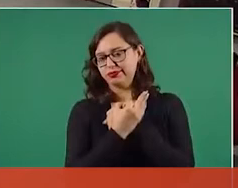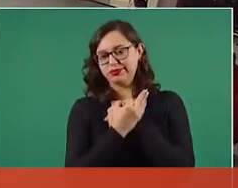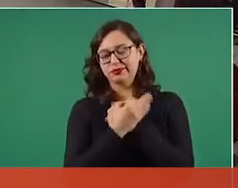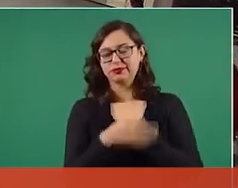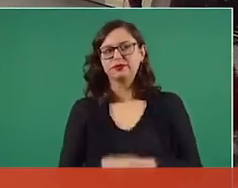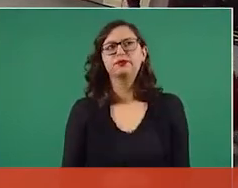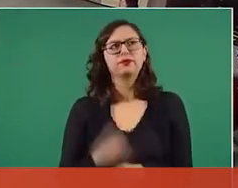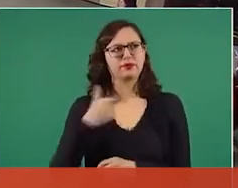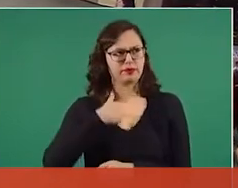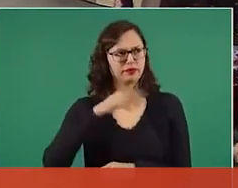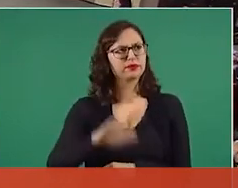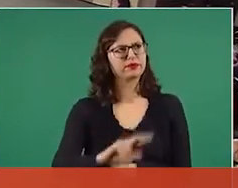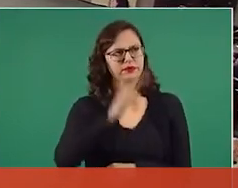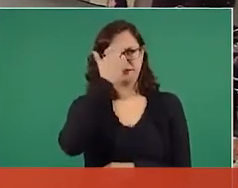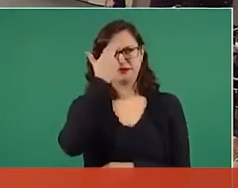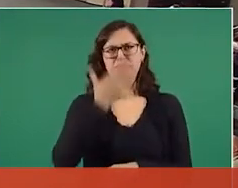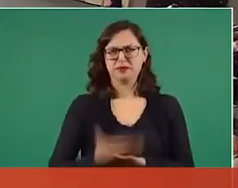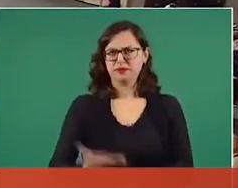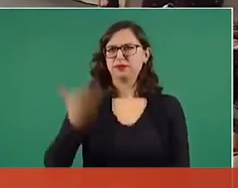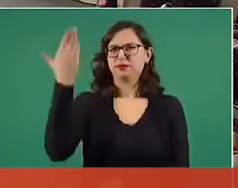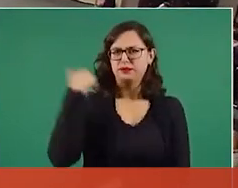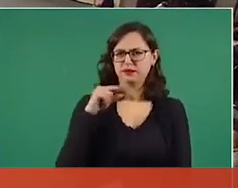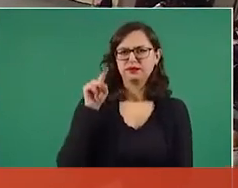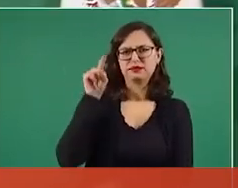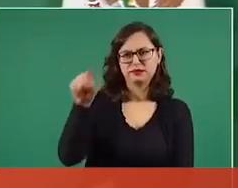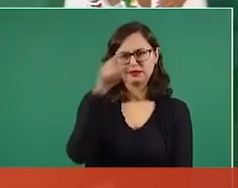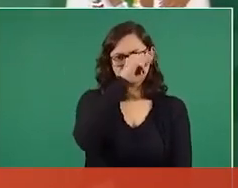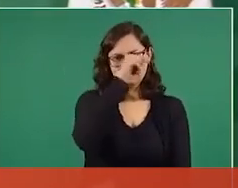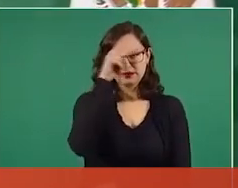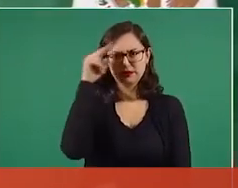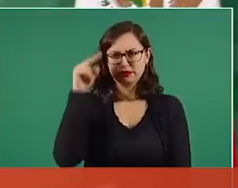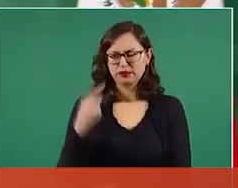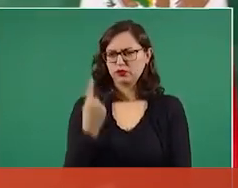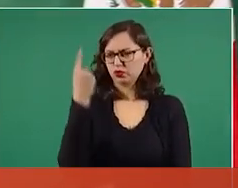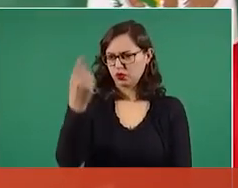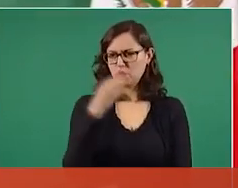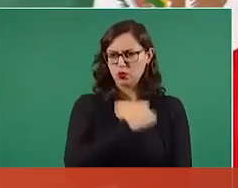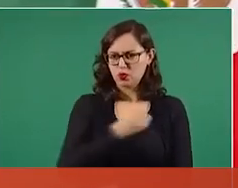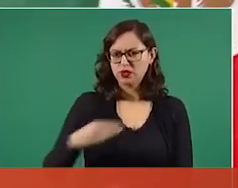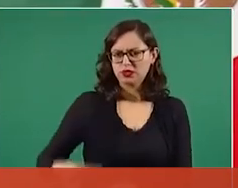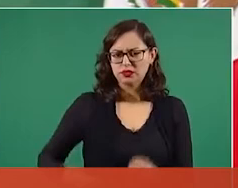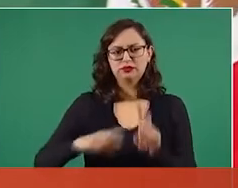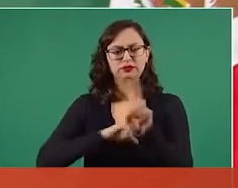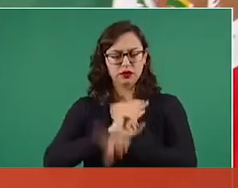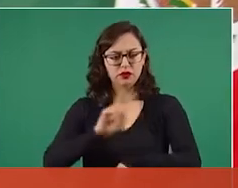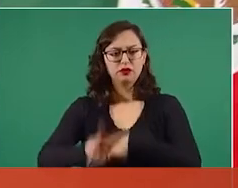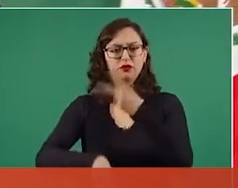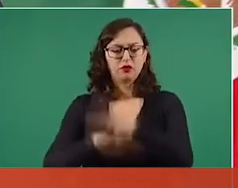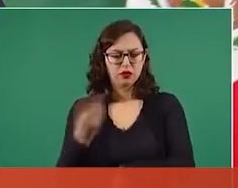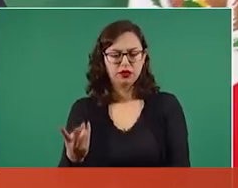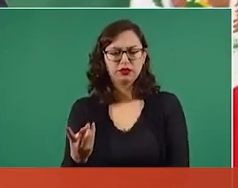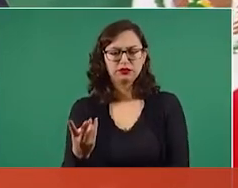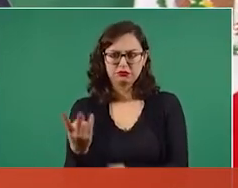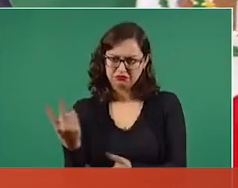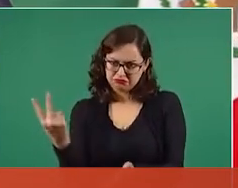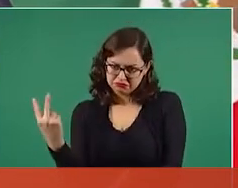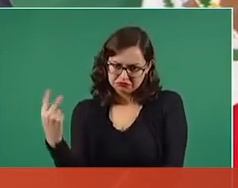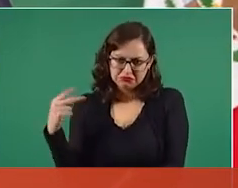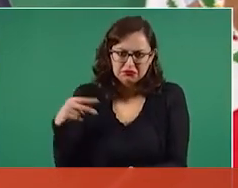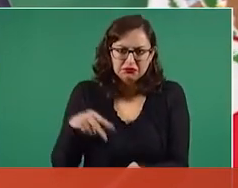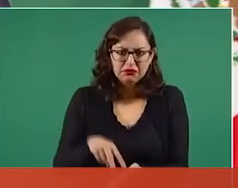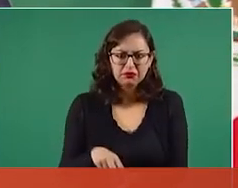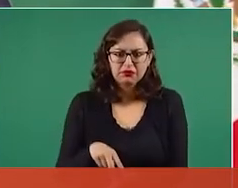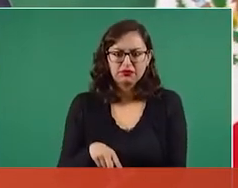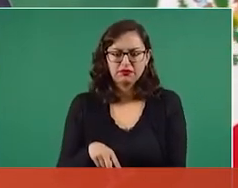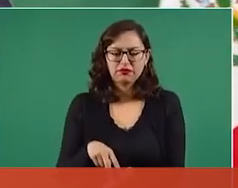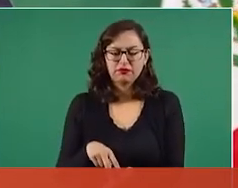Nayarit, en un municipio, fui de los primeros